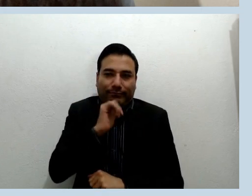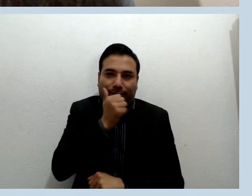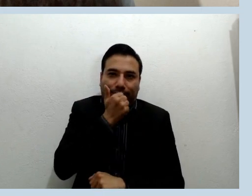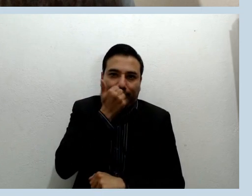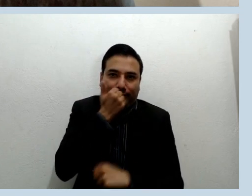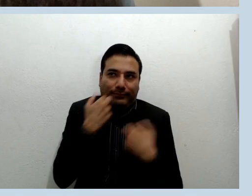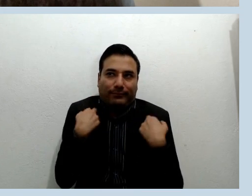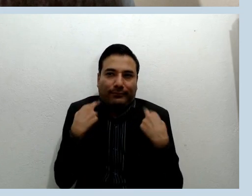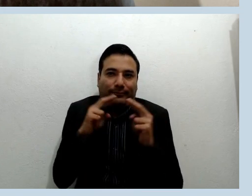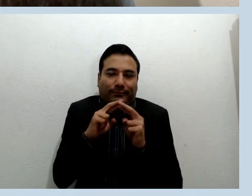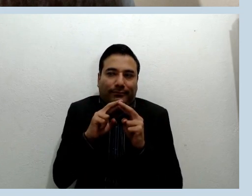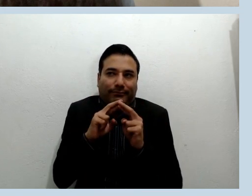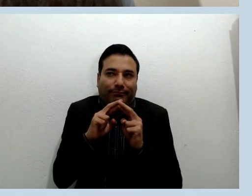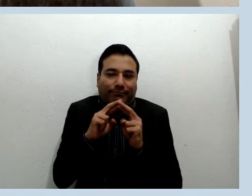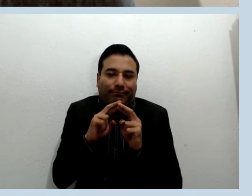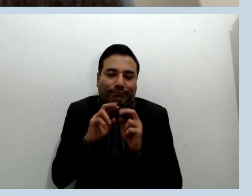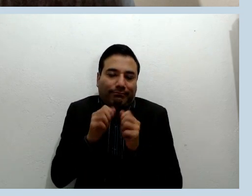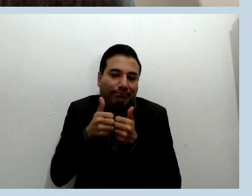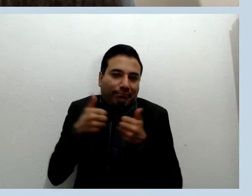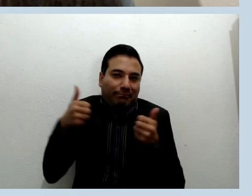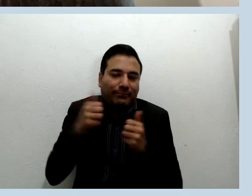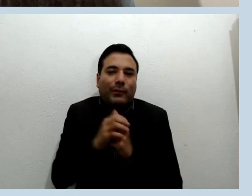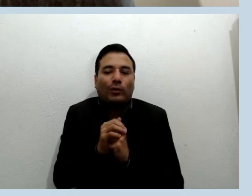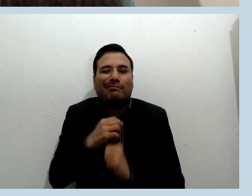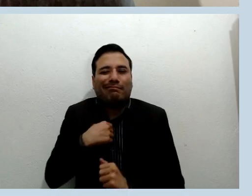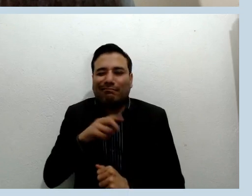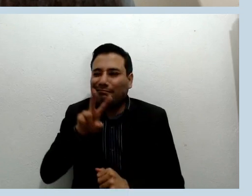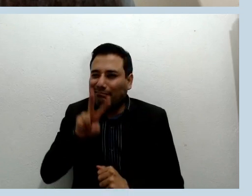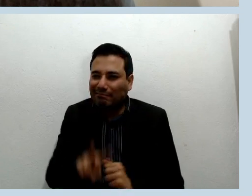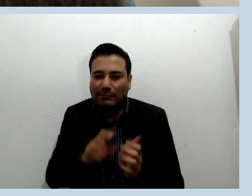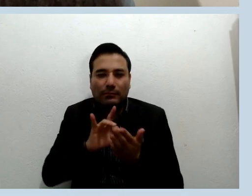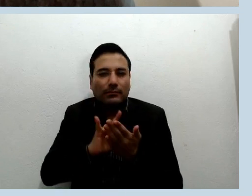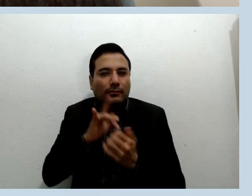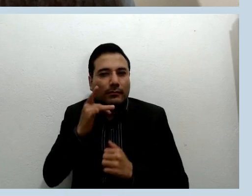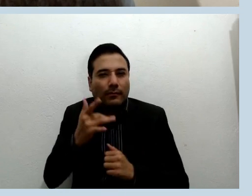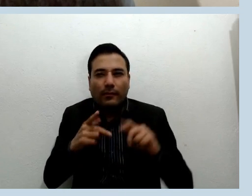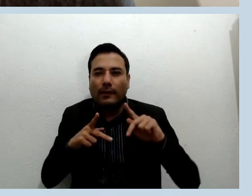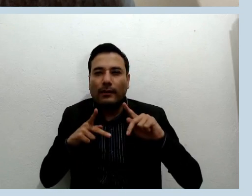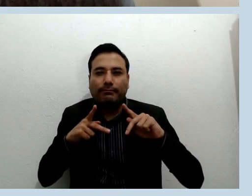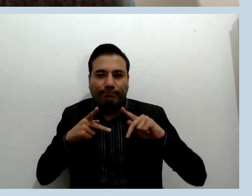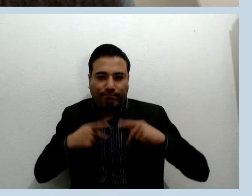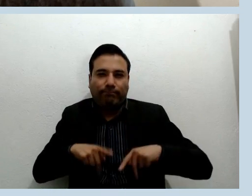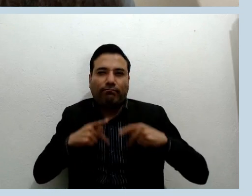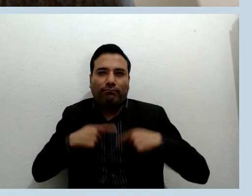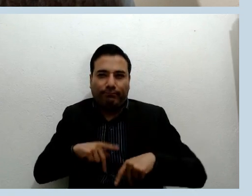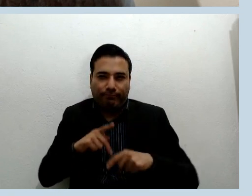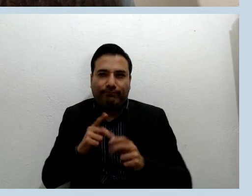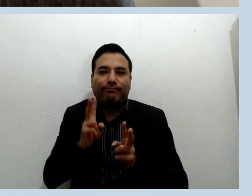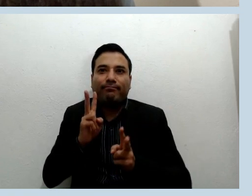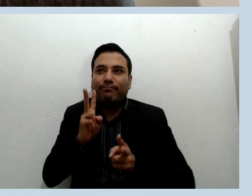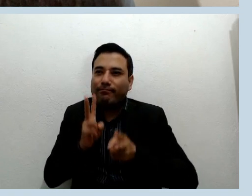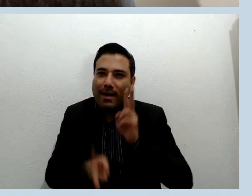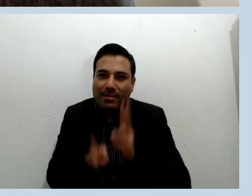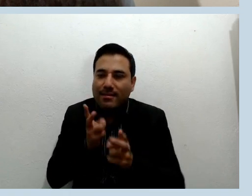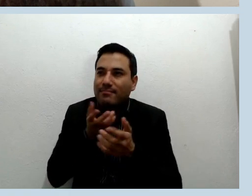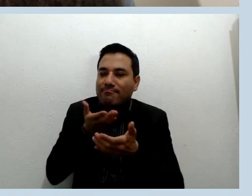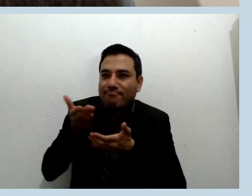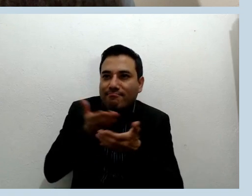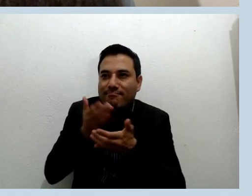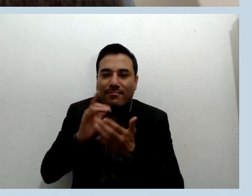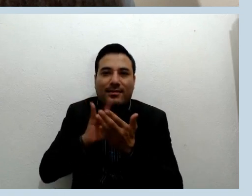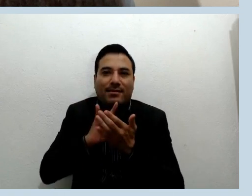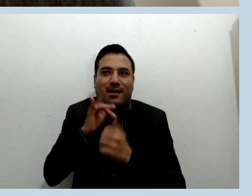pero yo agradezco a quienes han platicado con nosotras Pues que me hagan darme cuenta que que no existe